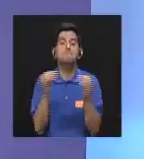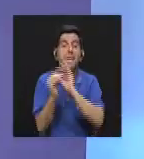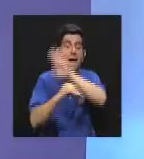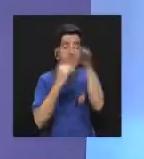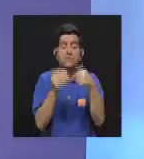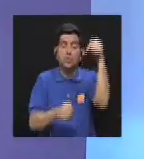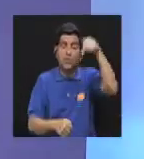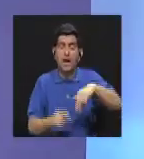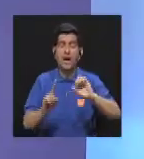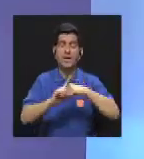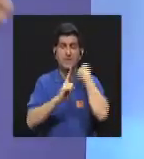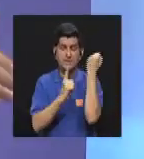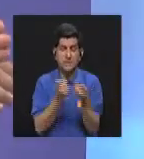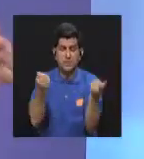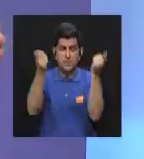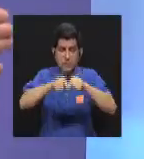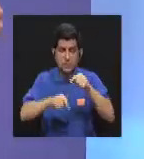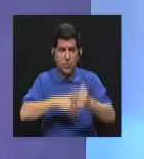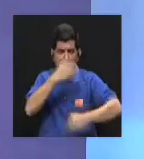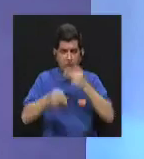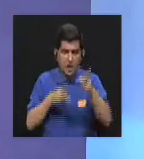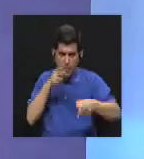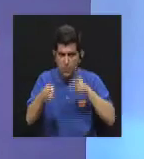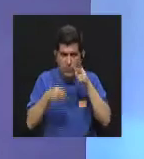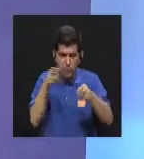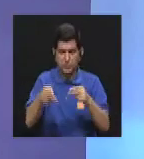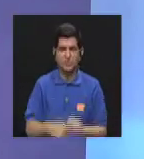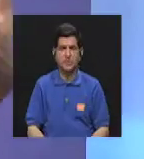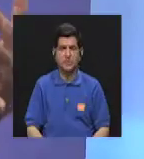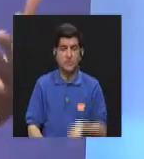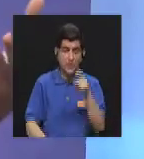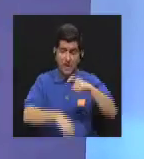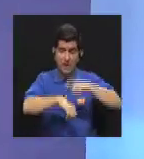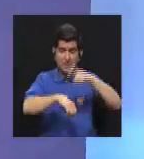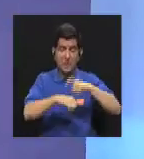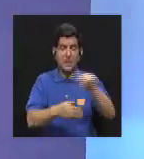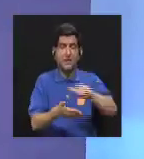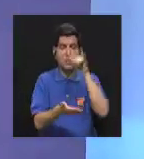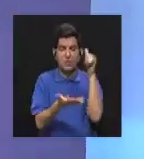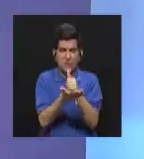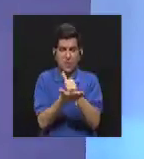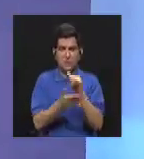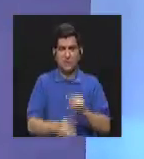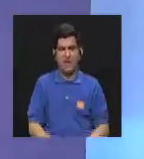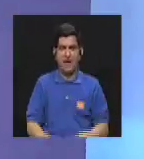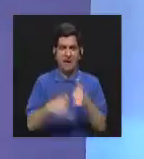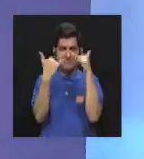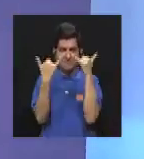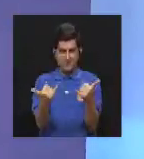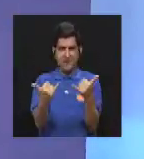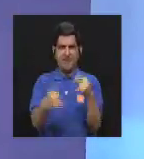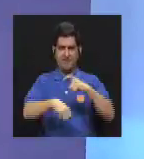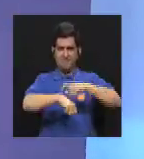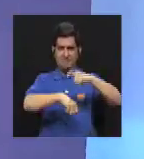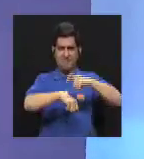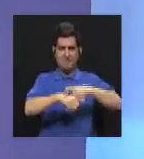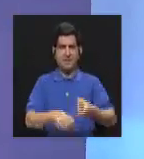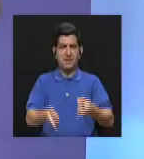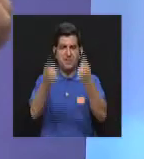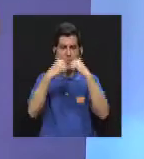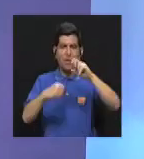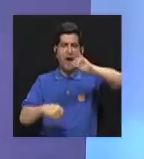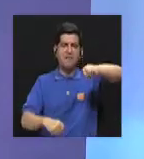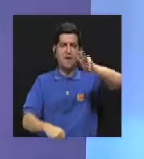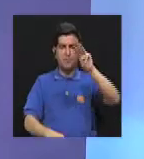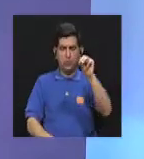sucedió aquí, ya después viendo el proceso de edición, porque después vino el proceso de edición que se genera en San José. Para allá, para eso fue que vino Javier